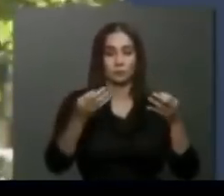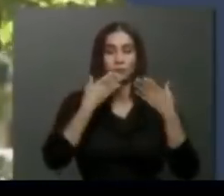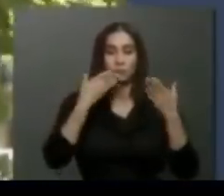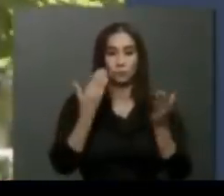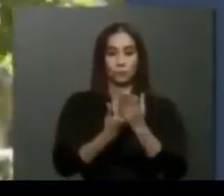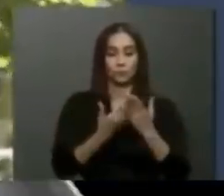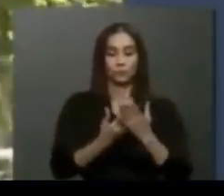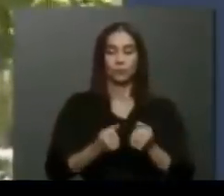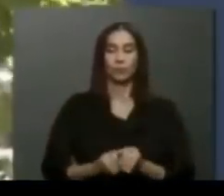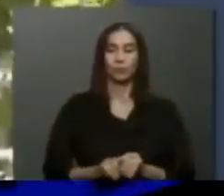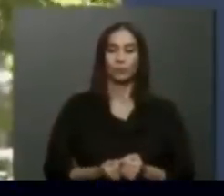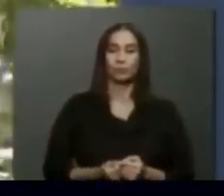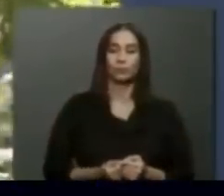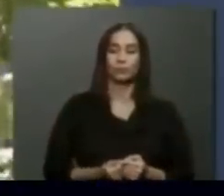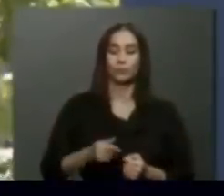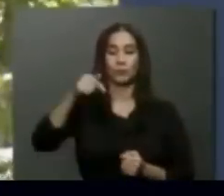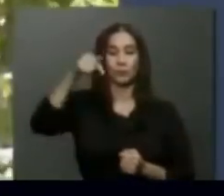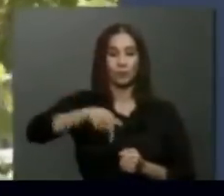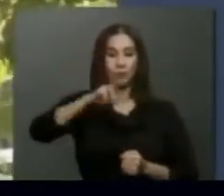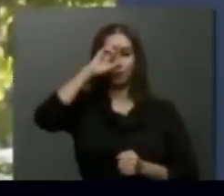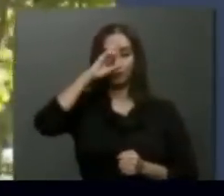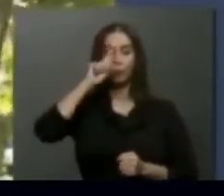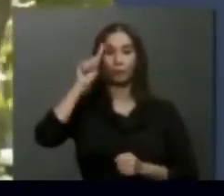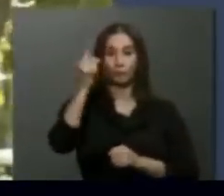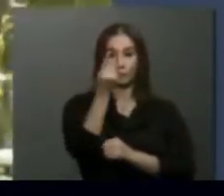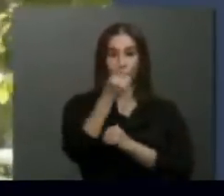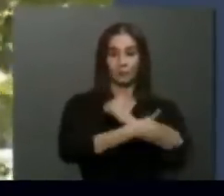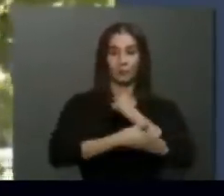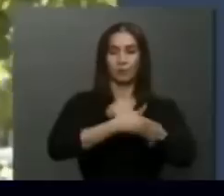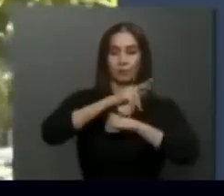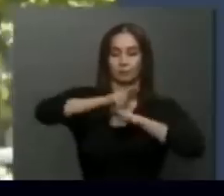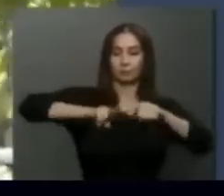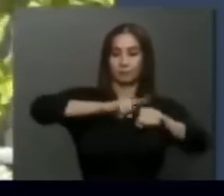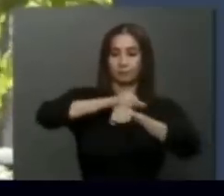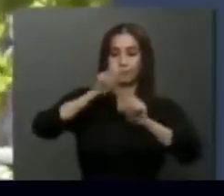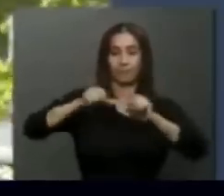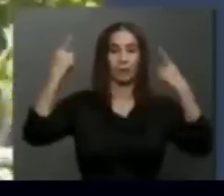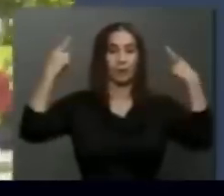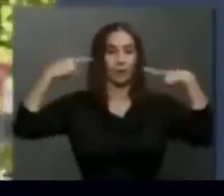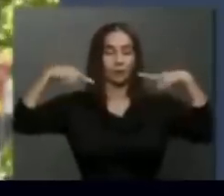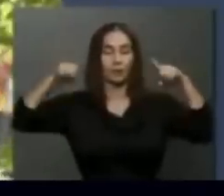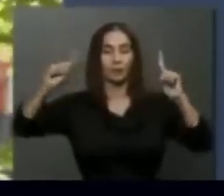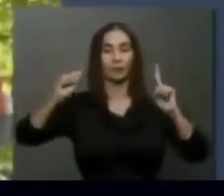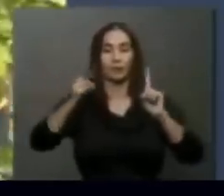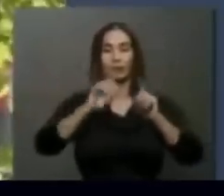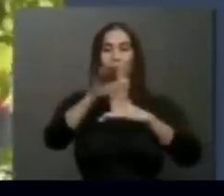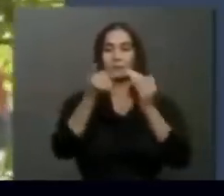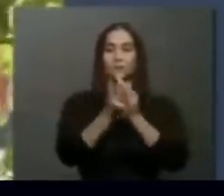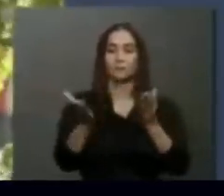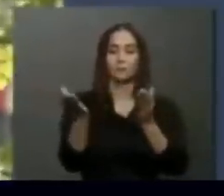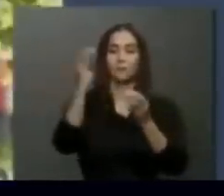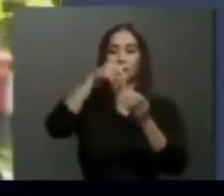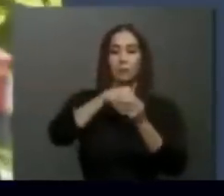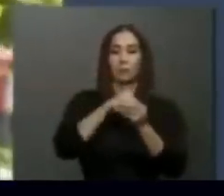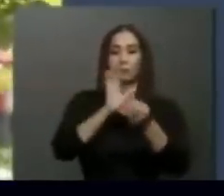digna. Somos el único país de la región que logra esta gran demanda de la población en el